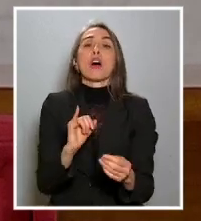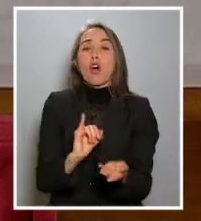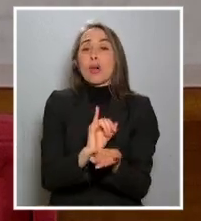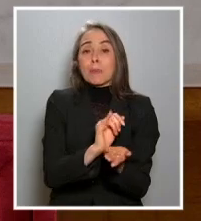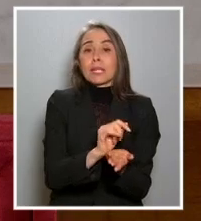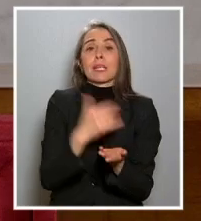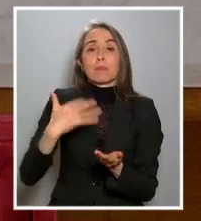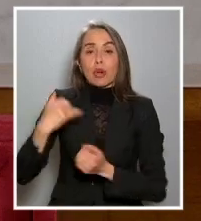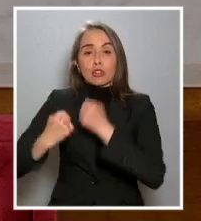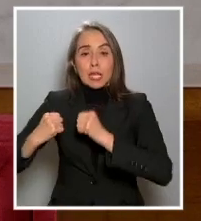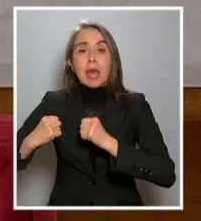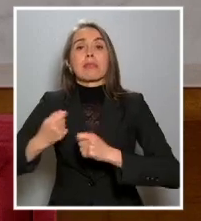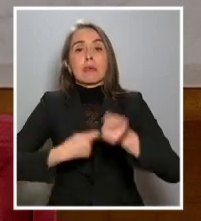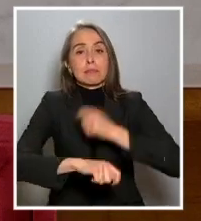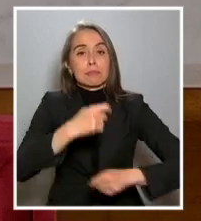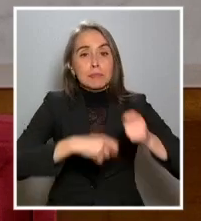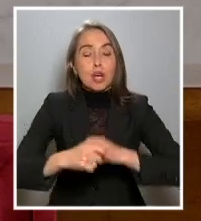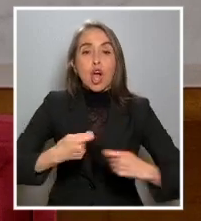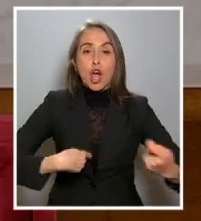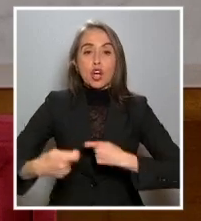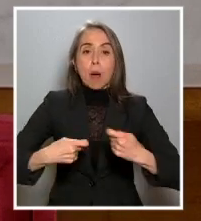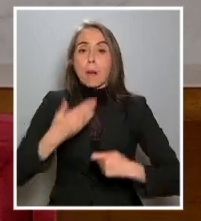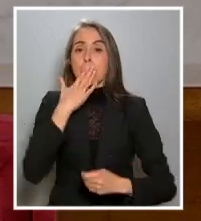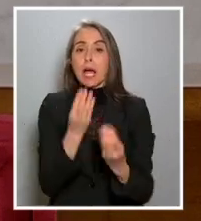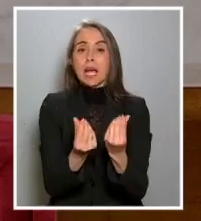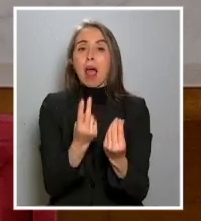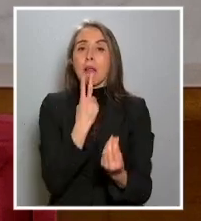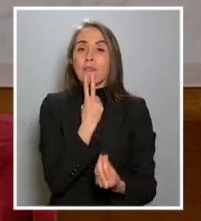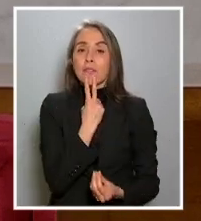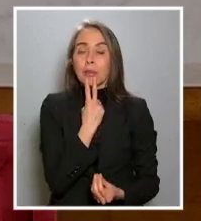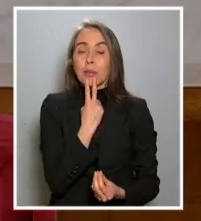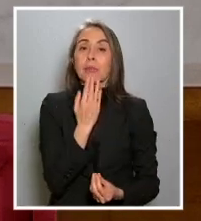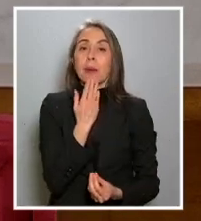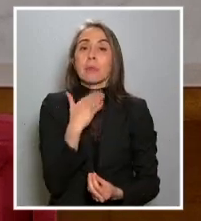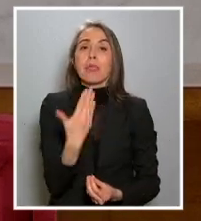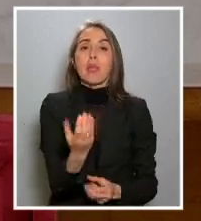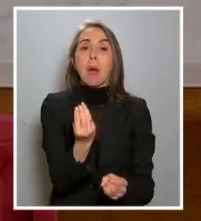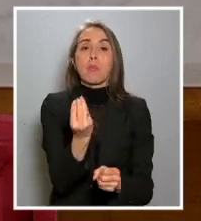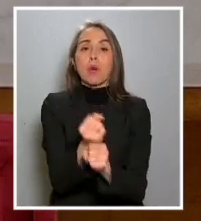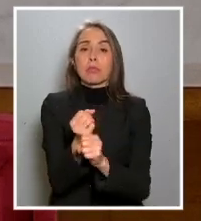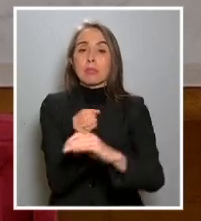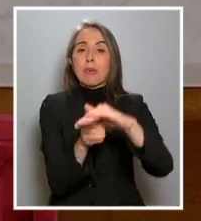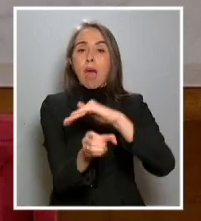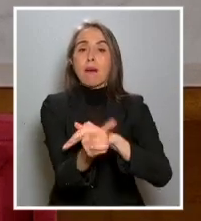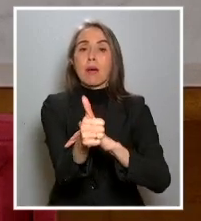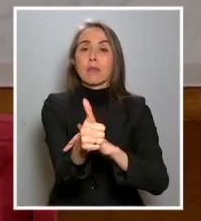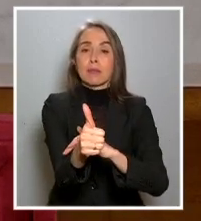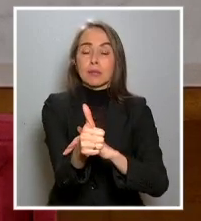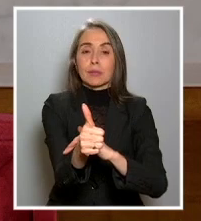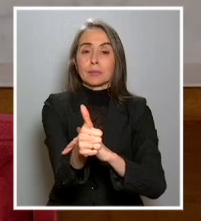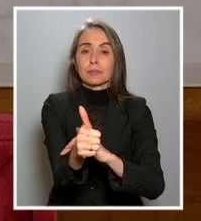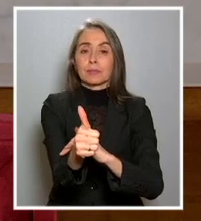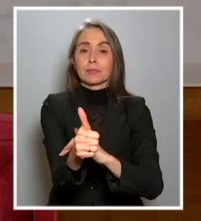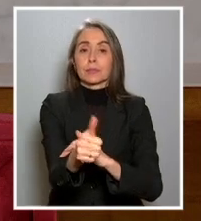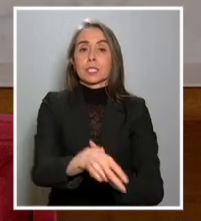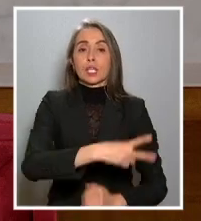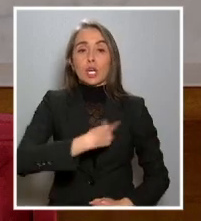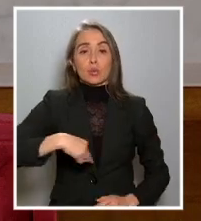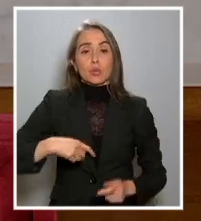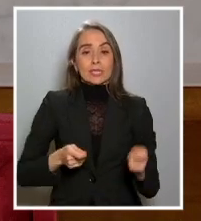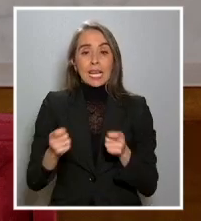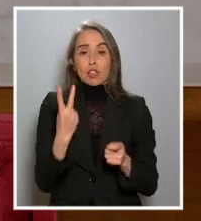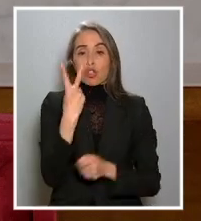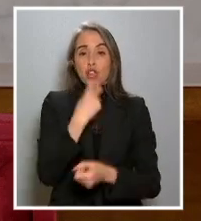el emprendimiento, para el comercio, para mejorar la calidad de vida y también para generar buenos empleos. Durante nuestra gestión